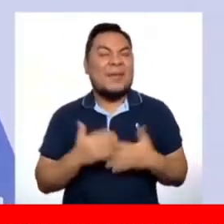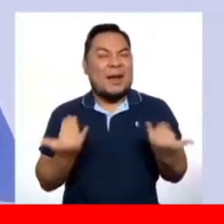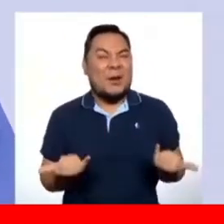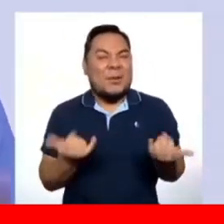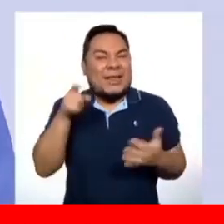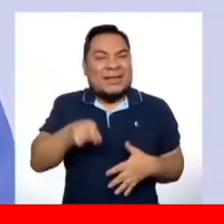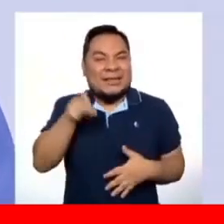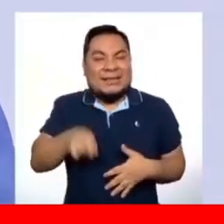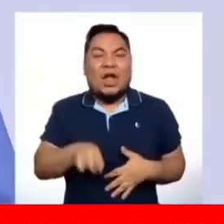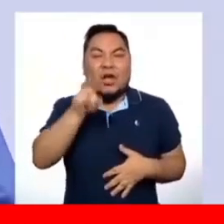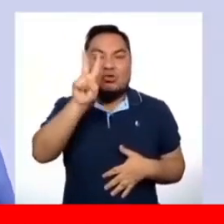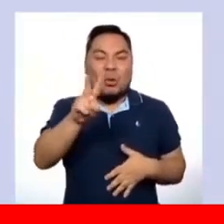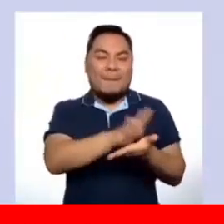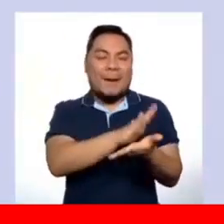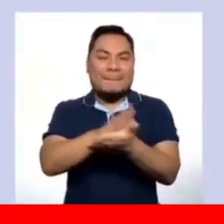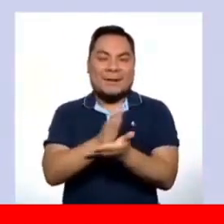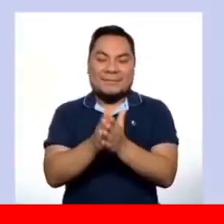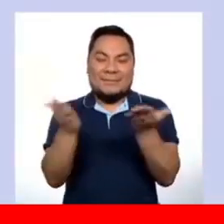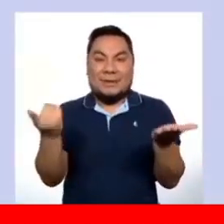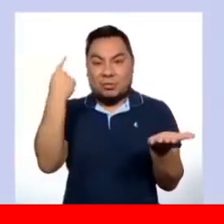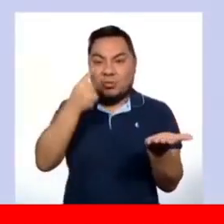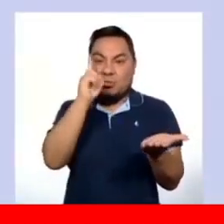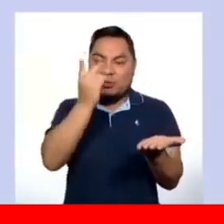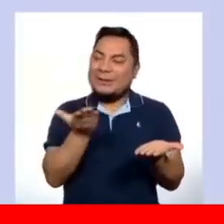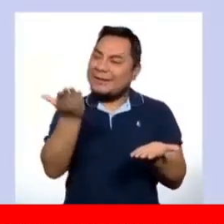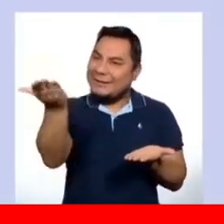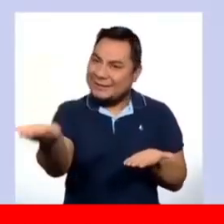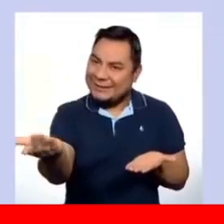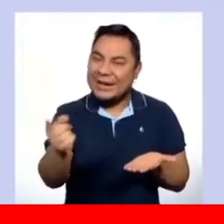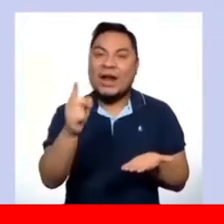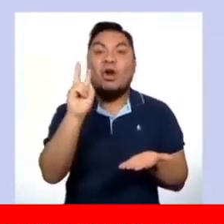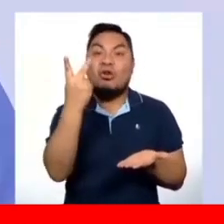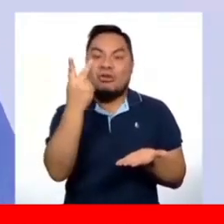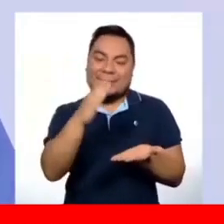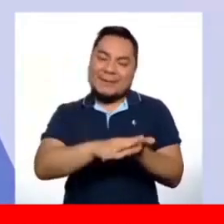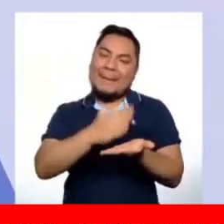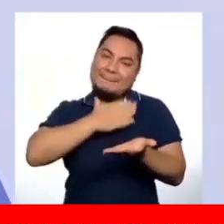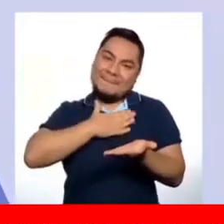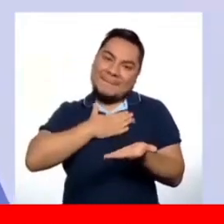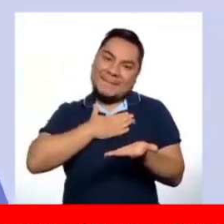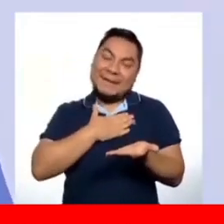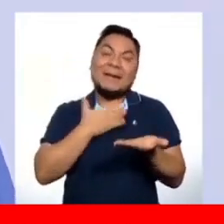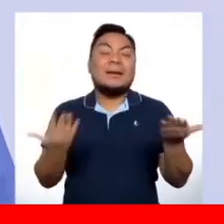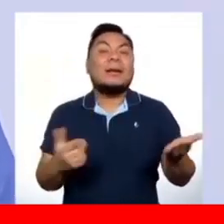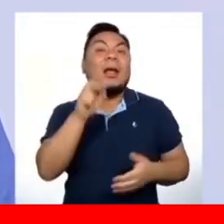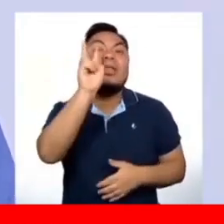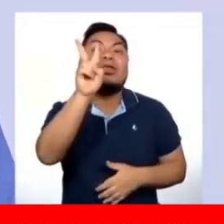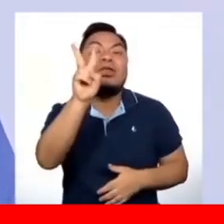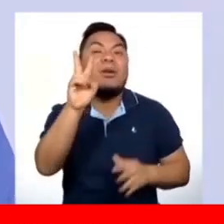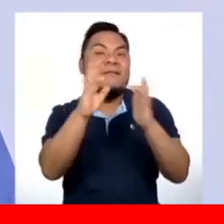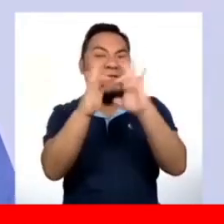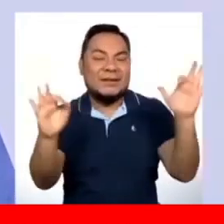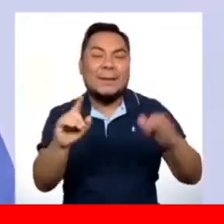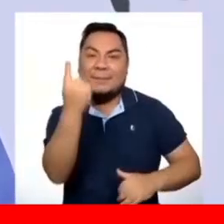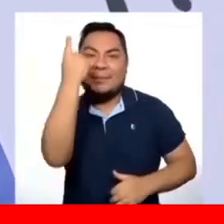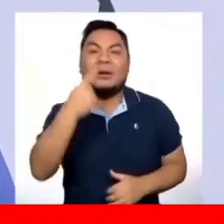necesitamos dos hojas de papel, una para ti y otra para mí. Y dos frases. La primera dice,